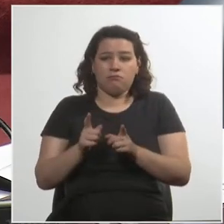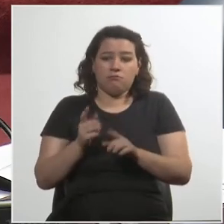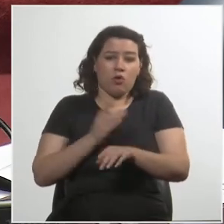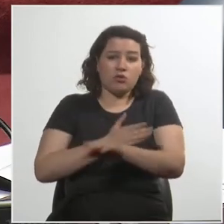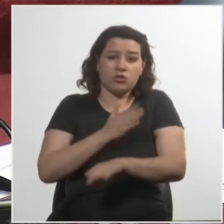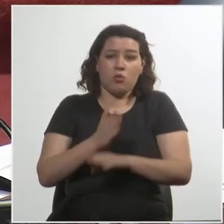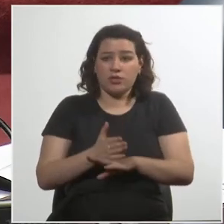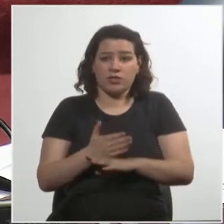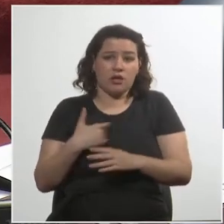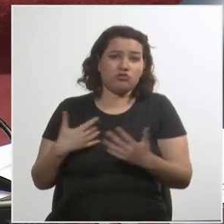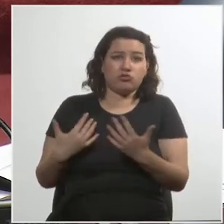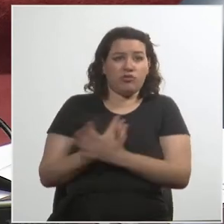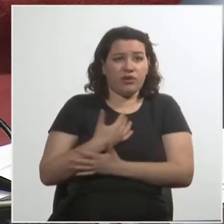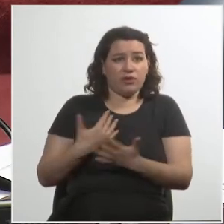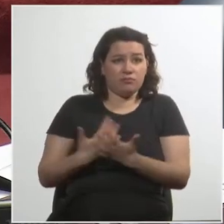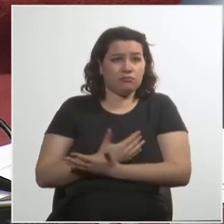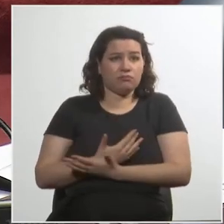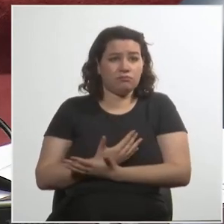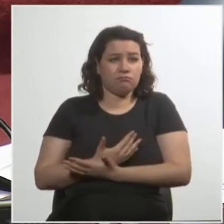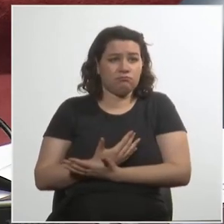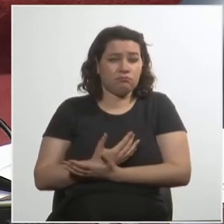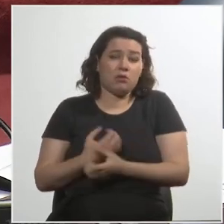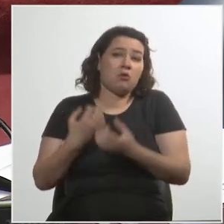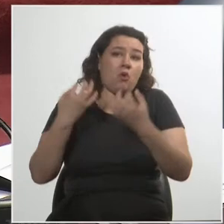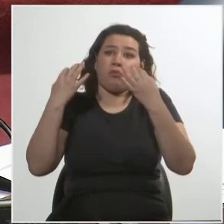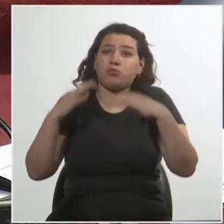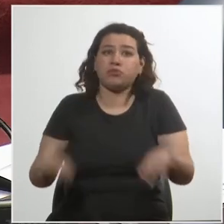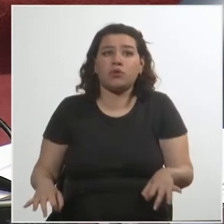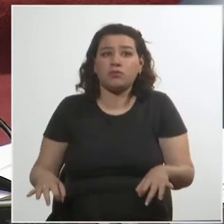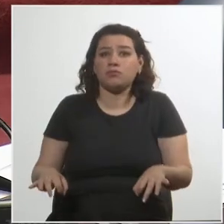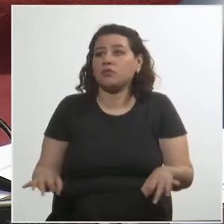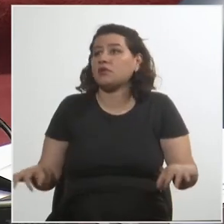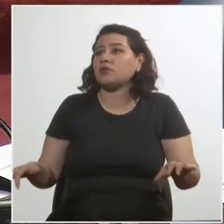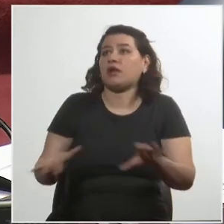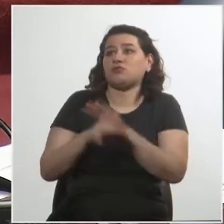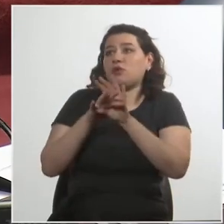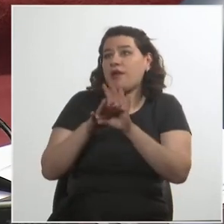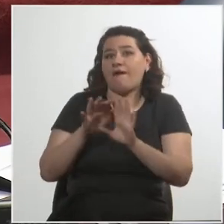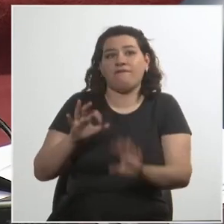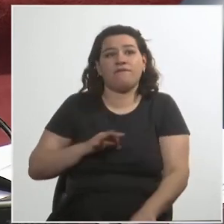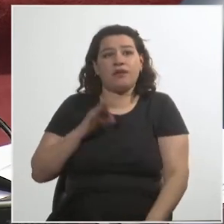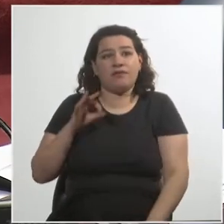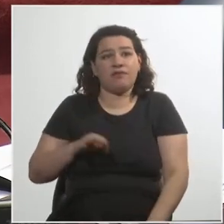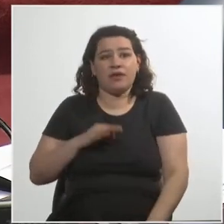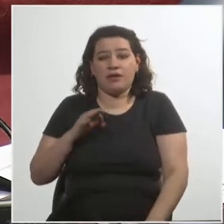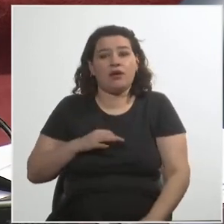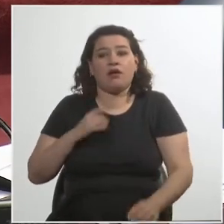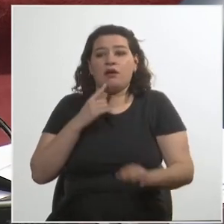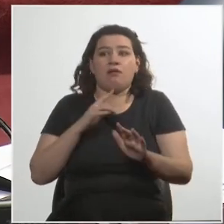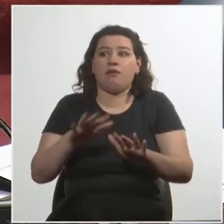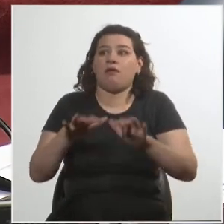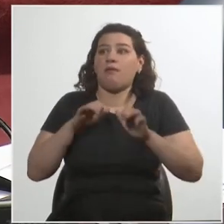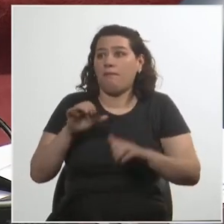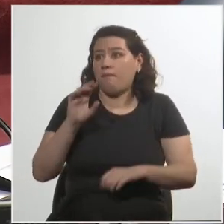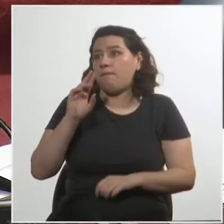consecuencias solo por estar viviendo en un país de enfrentamientos